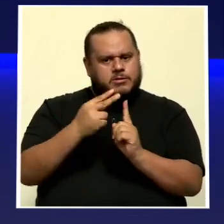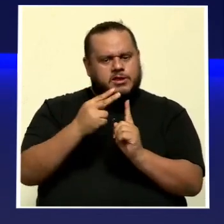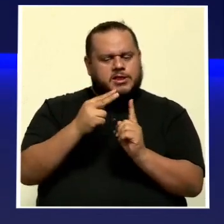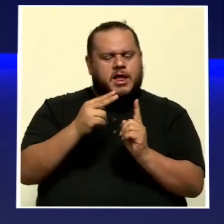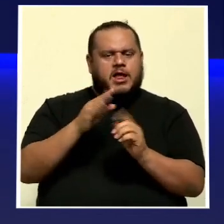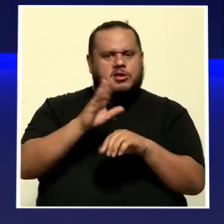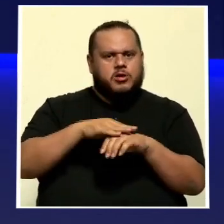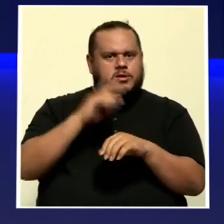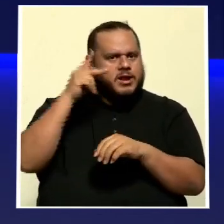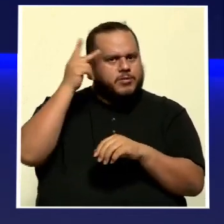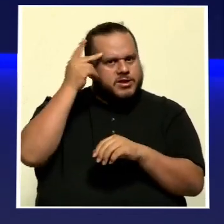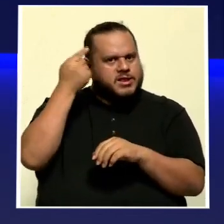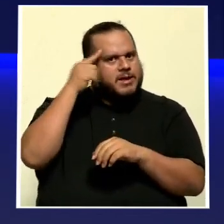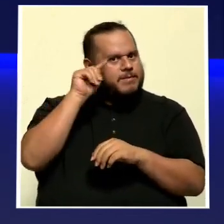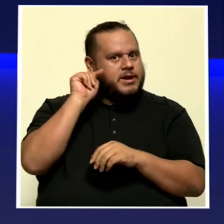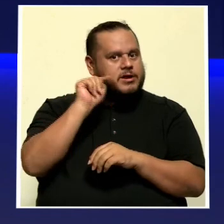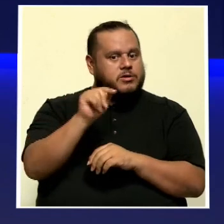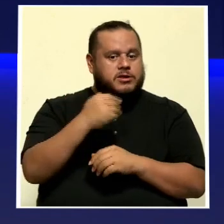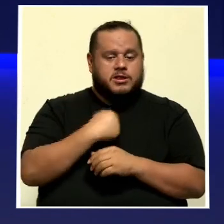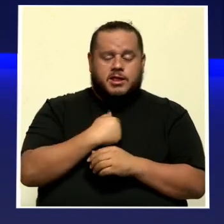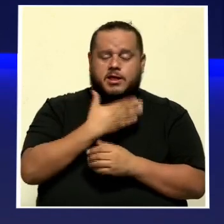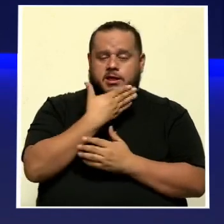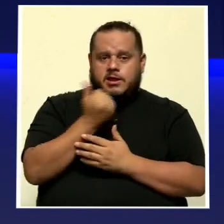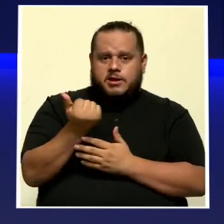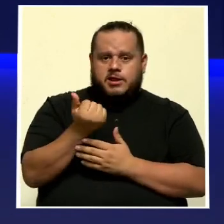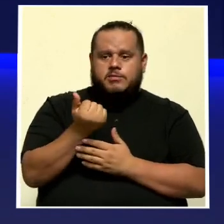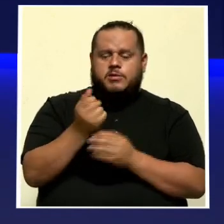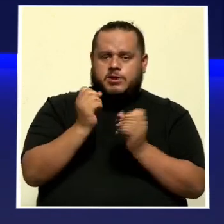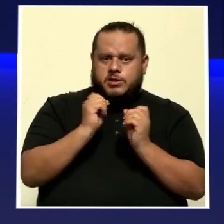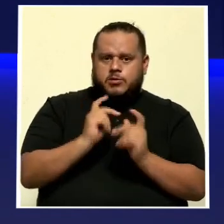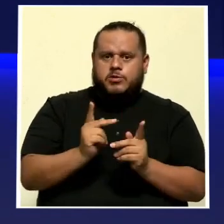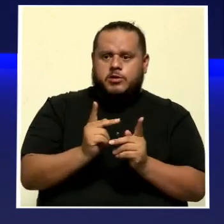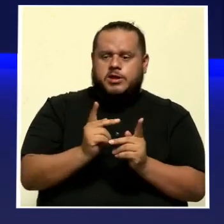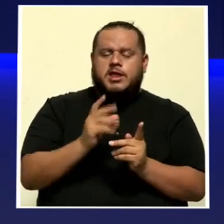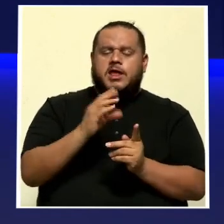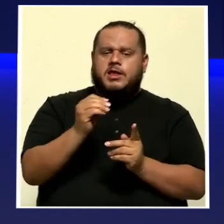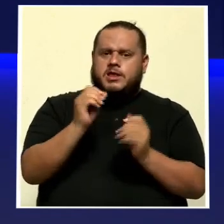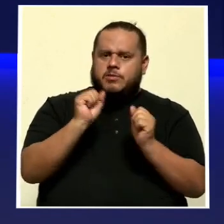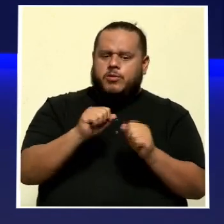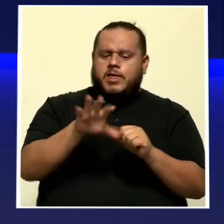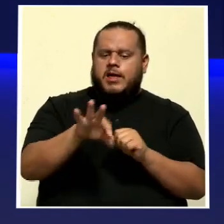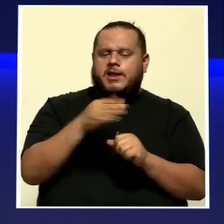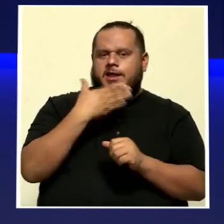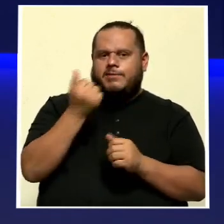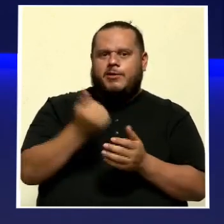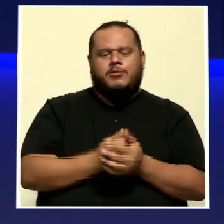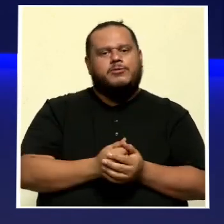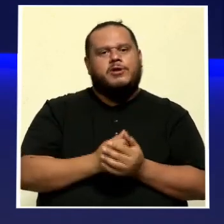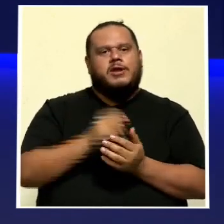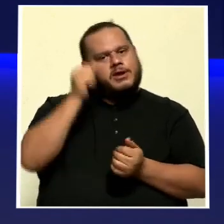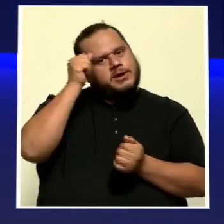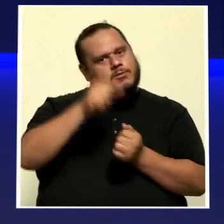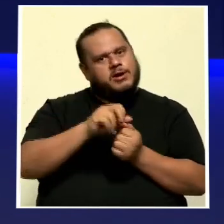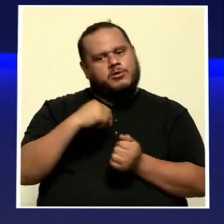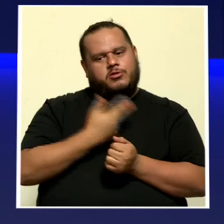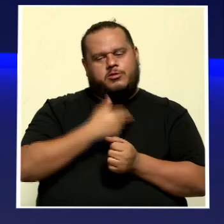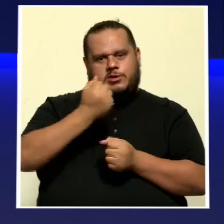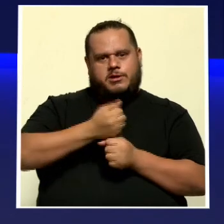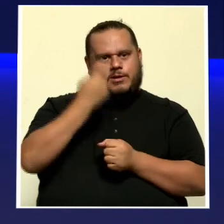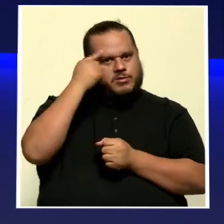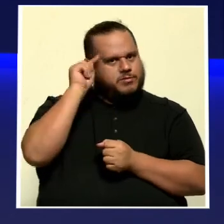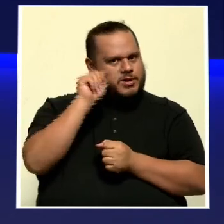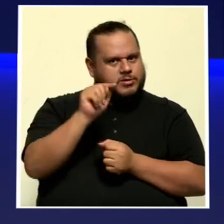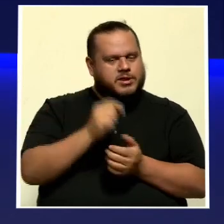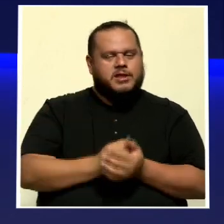político para que usted tenga las mejores opciones y pueda elegir mejor. Recuerde,